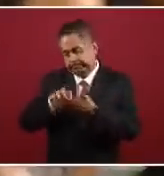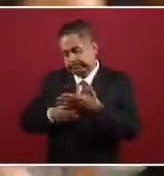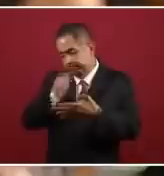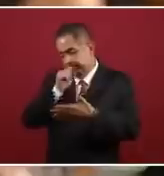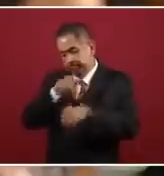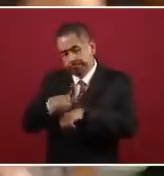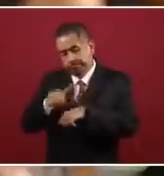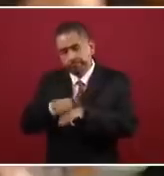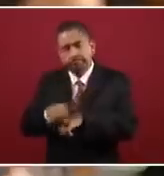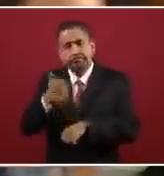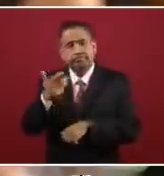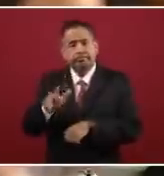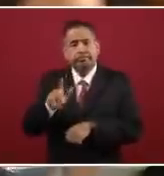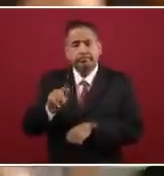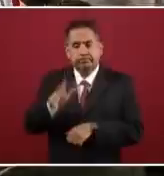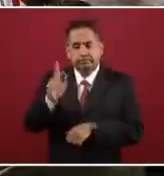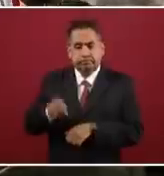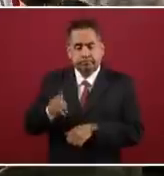militar